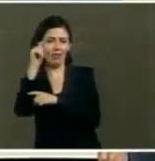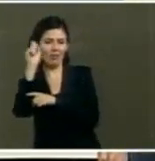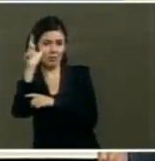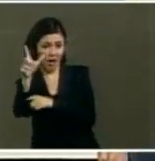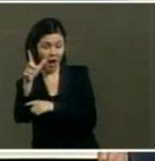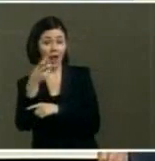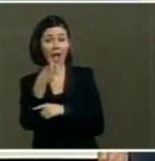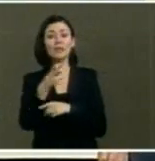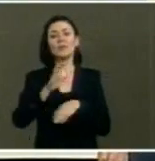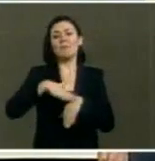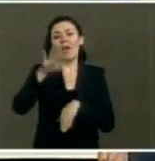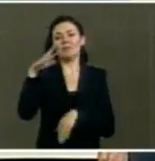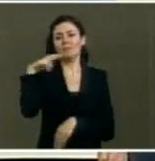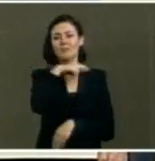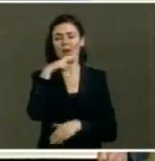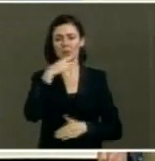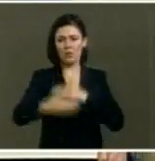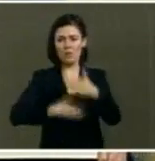competencia en este sector.